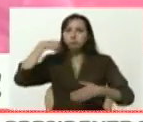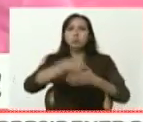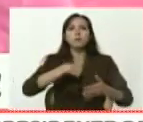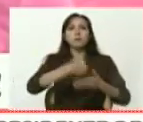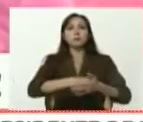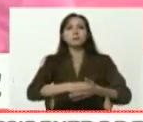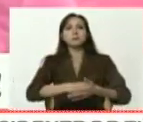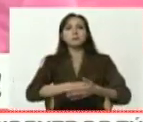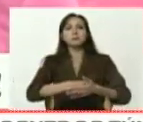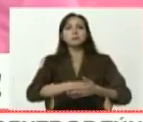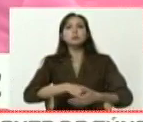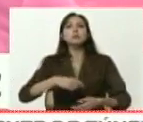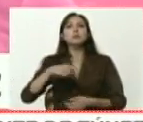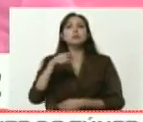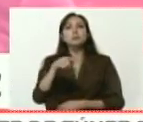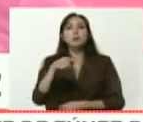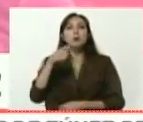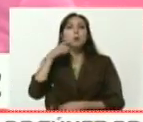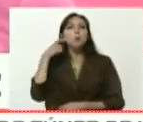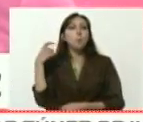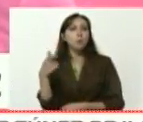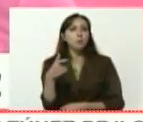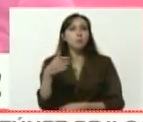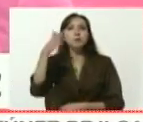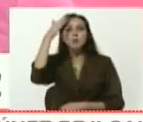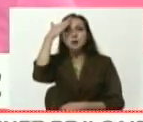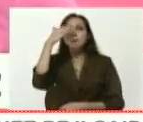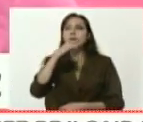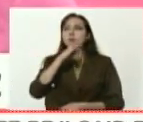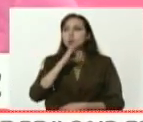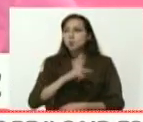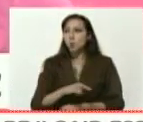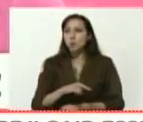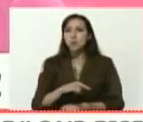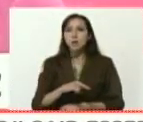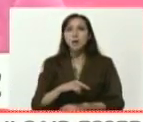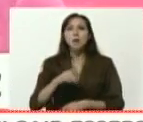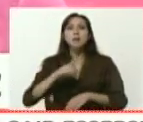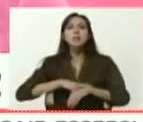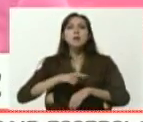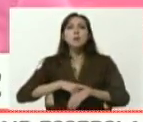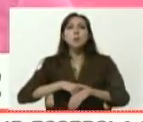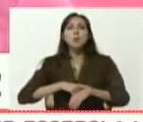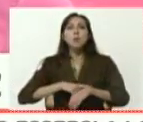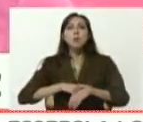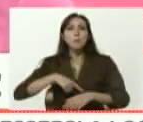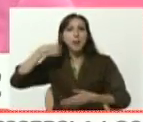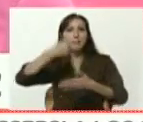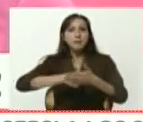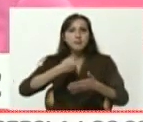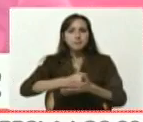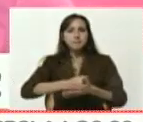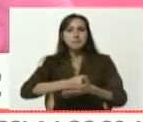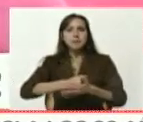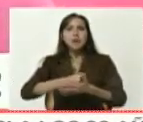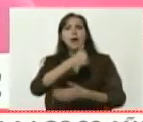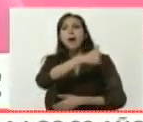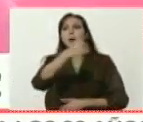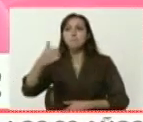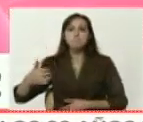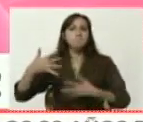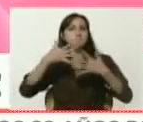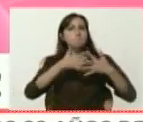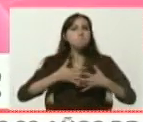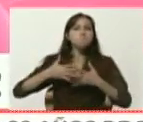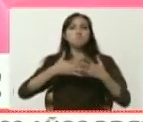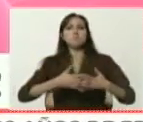venezolano, estamos en ciclo histórico para vencer y derrotar a los imperios. Estamos